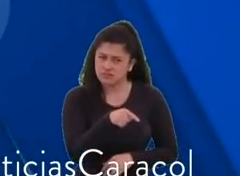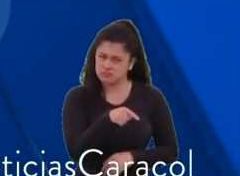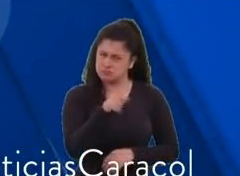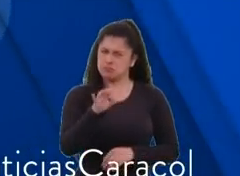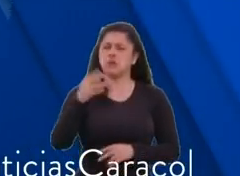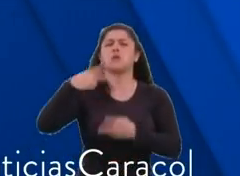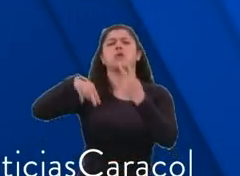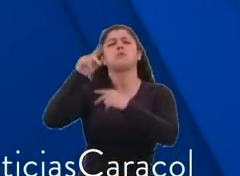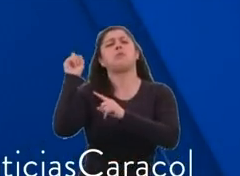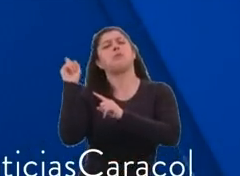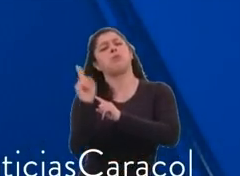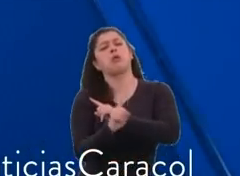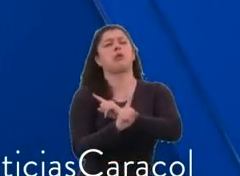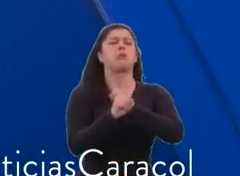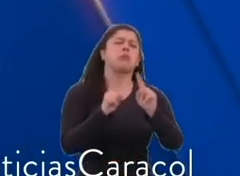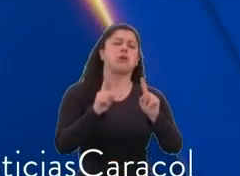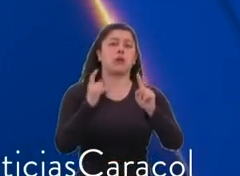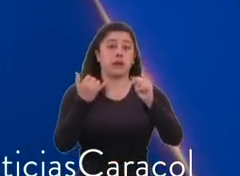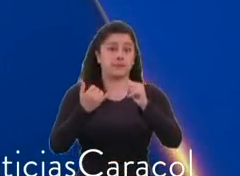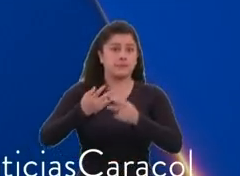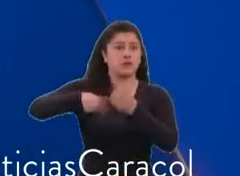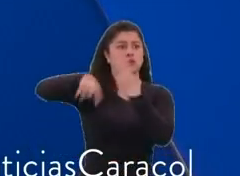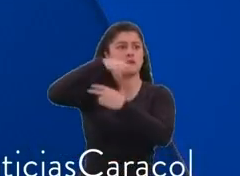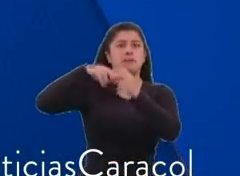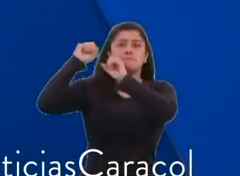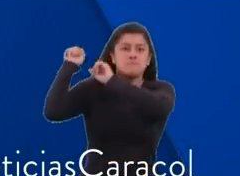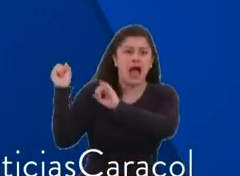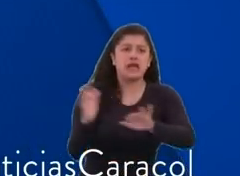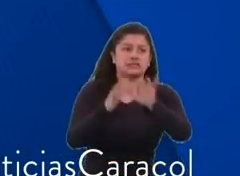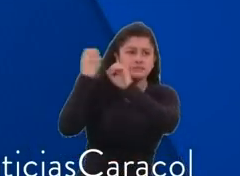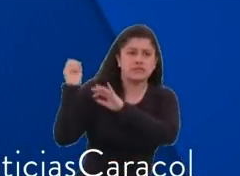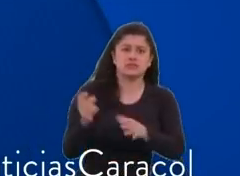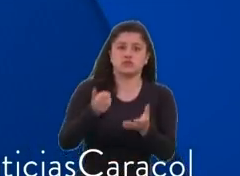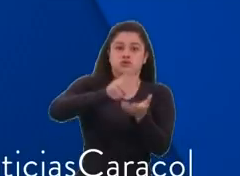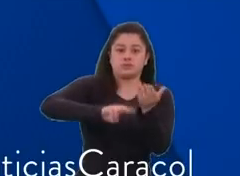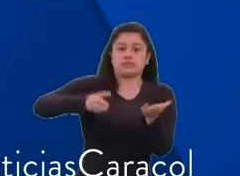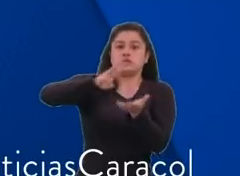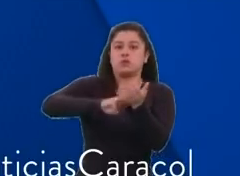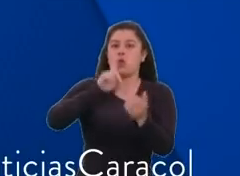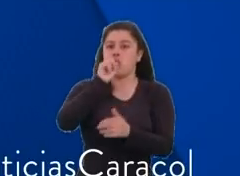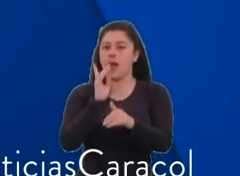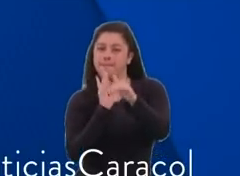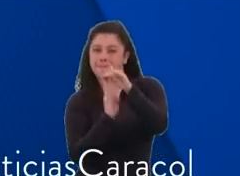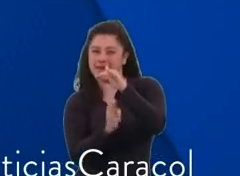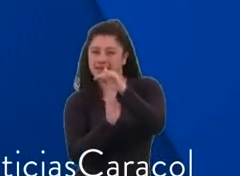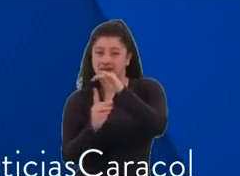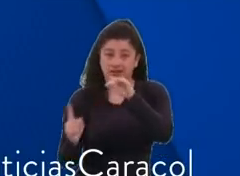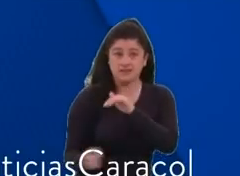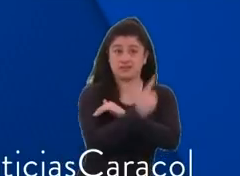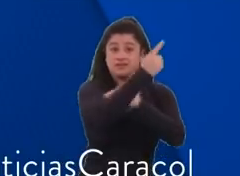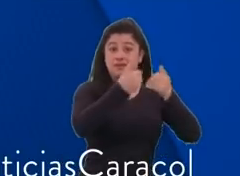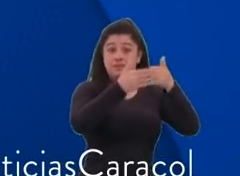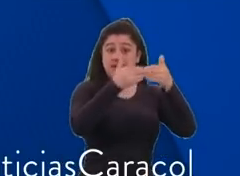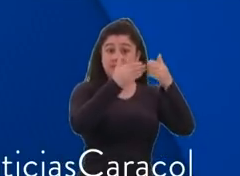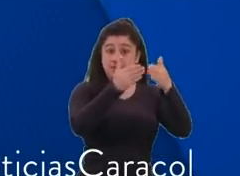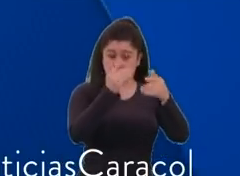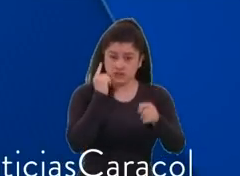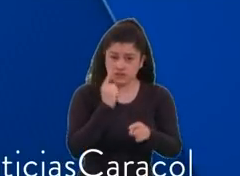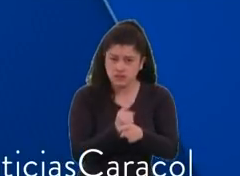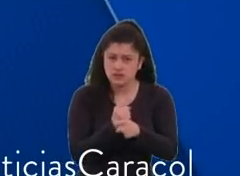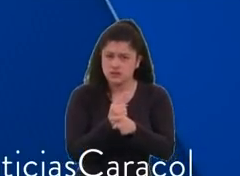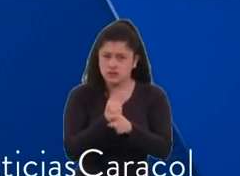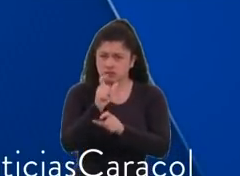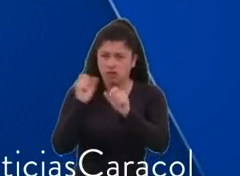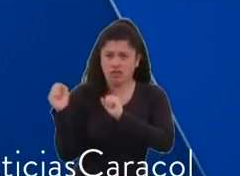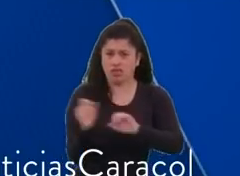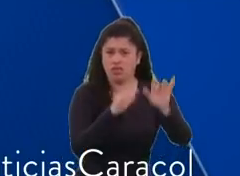llegada de, como usted lo señalaba, de tantas personas que van en tránsito desde Colombia hacia los Estados Unidos. El hecho de haber